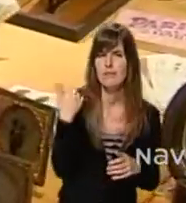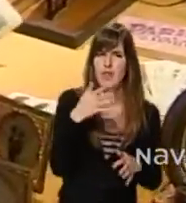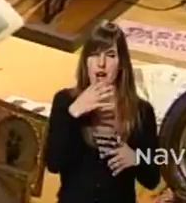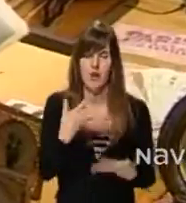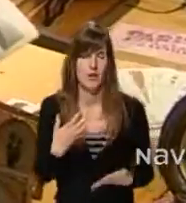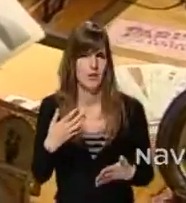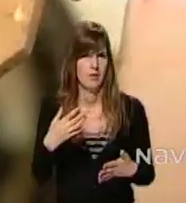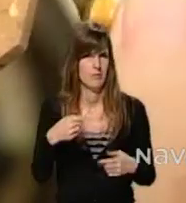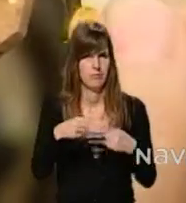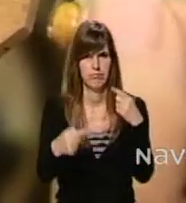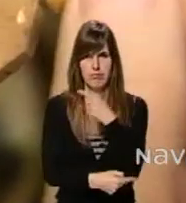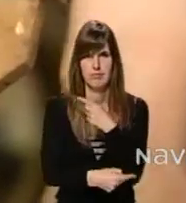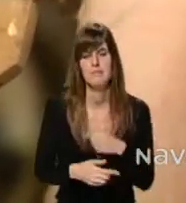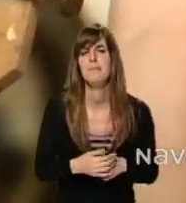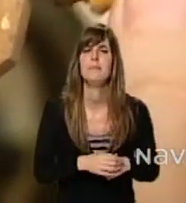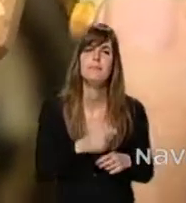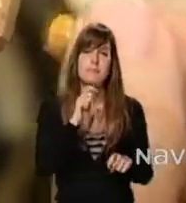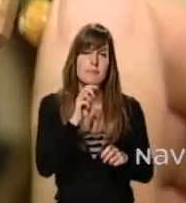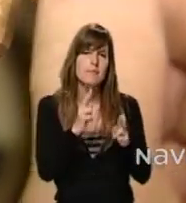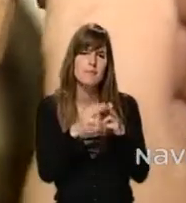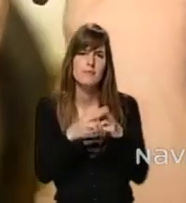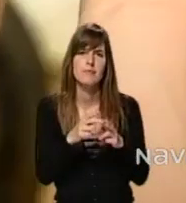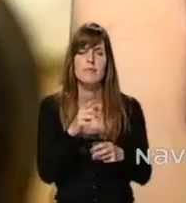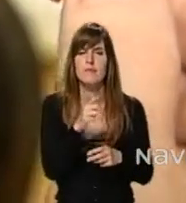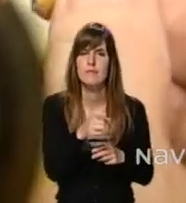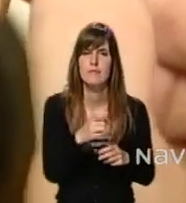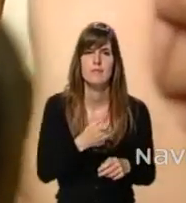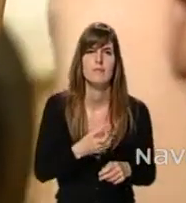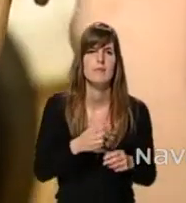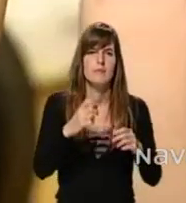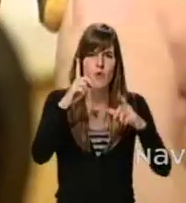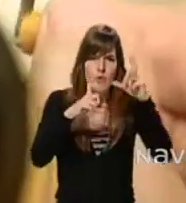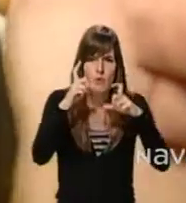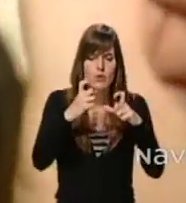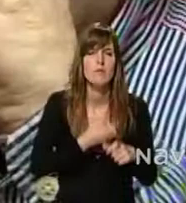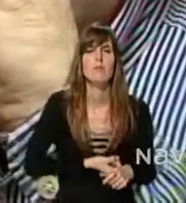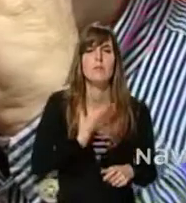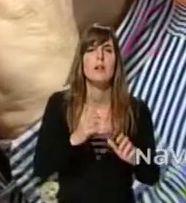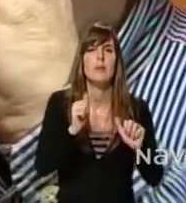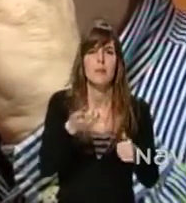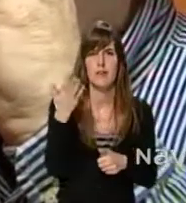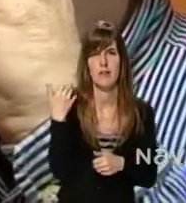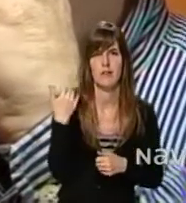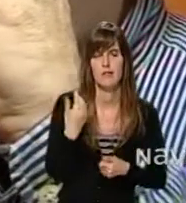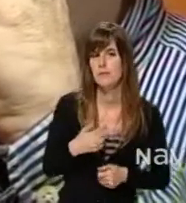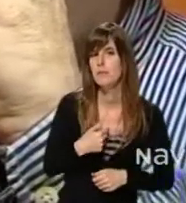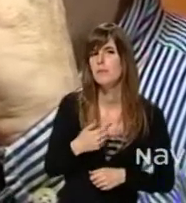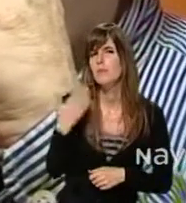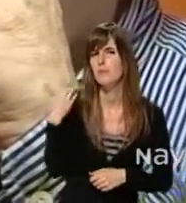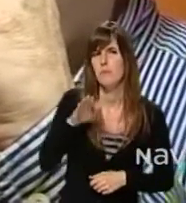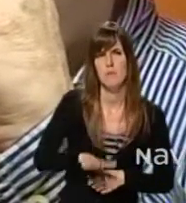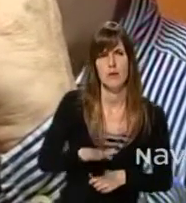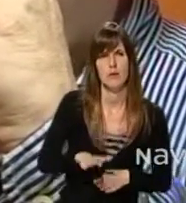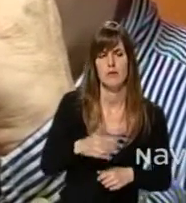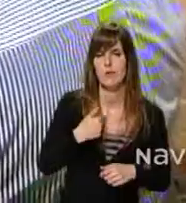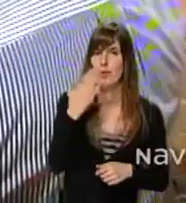irreconocible, ¿no? Gisleno, ¿dónde comenzó toda esta pasión por la imagen? Bueno, esta pasión por la imagen empezó desde crío.